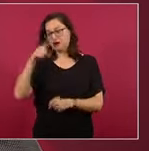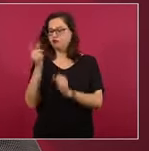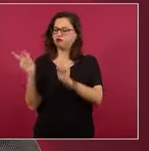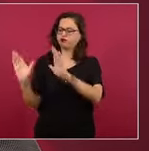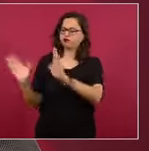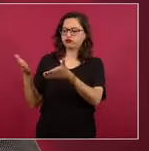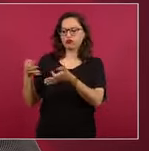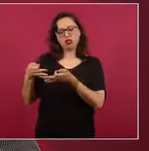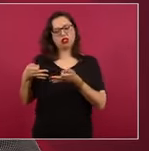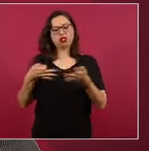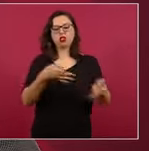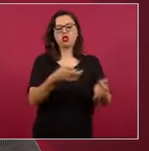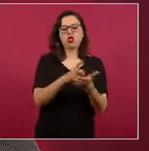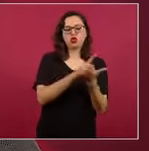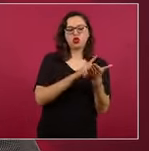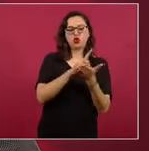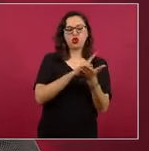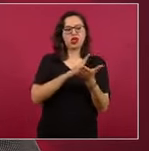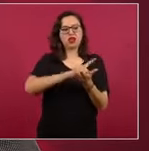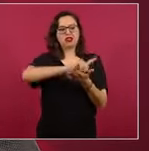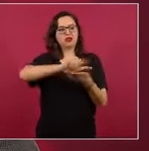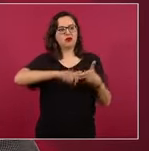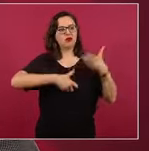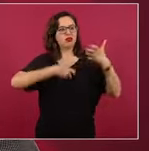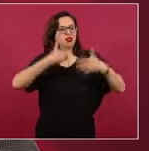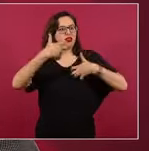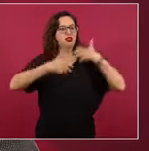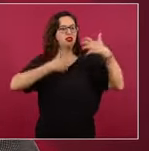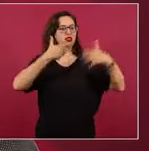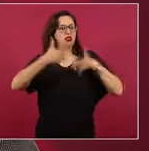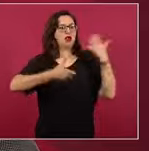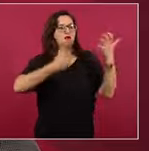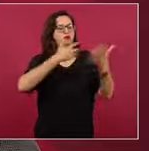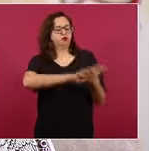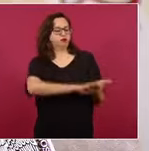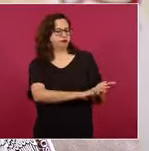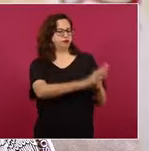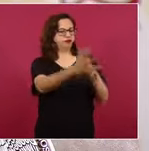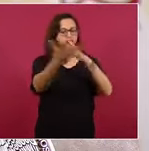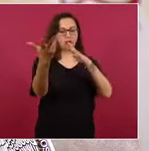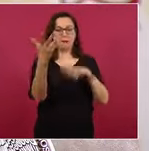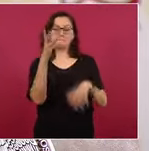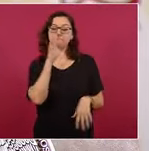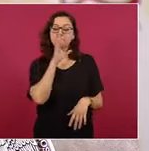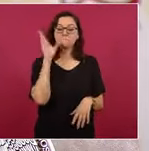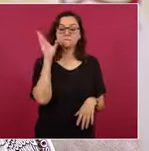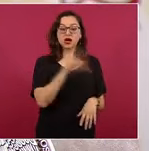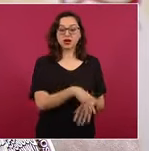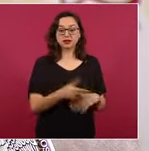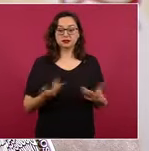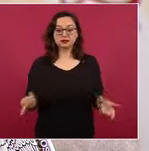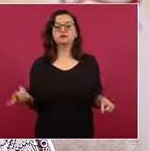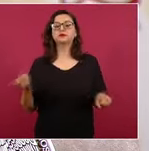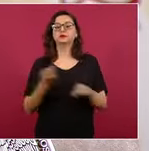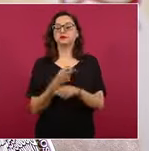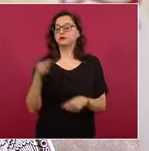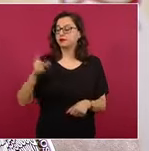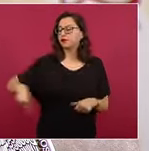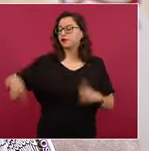la paz de nuestro país, cuando a la población se le abandonó, a la población